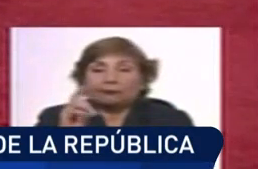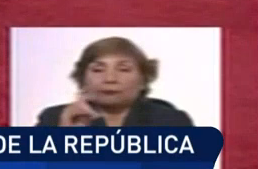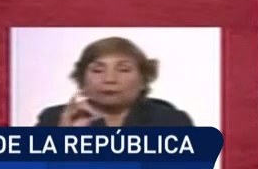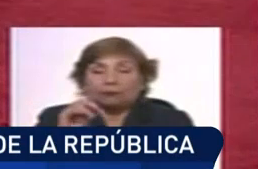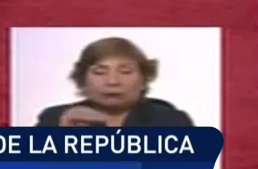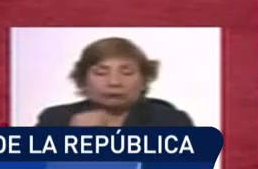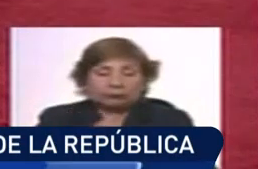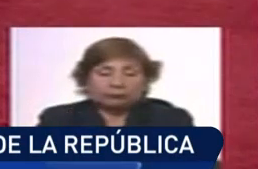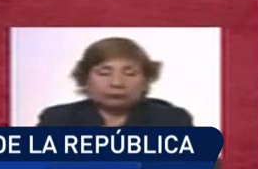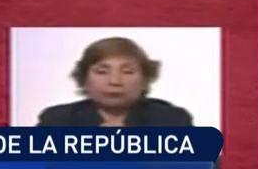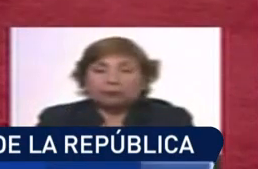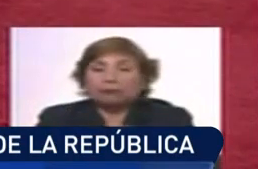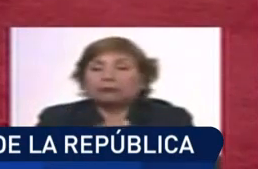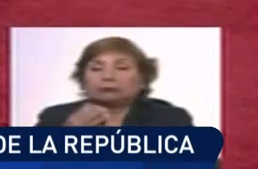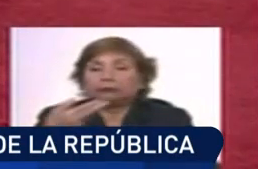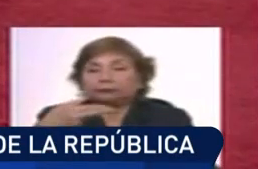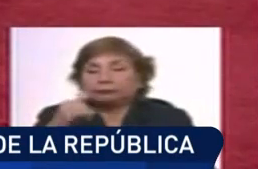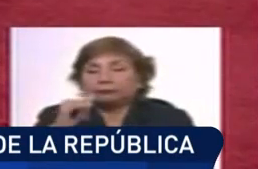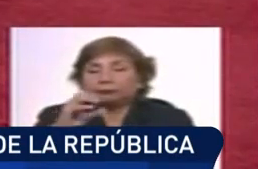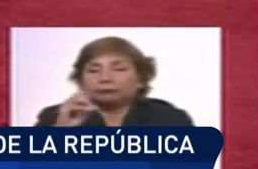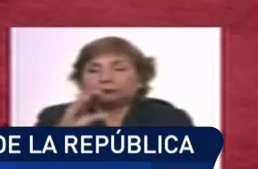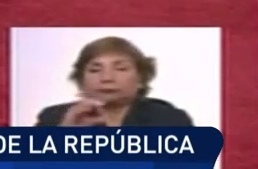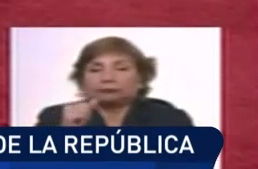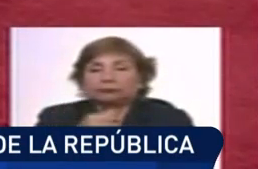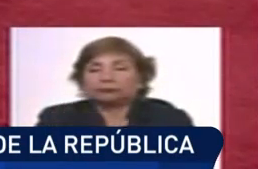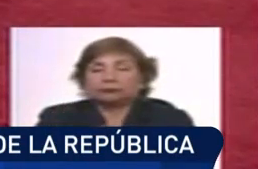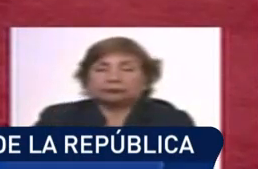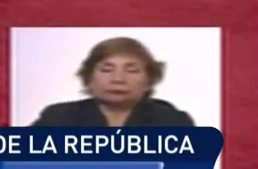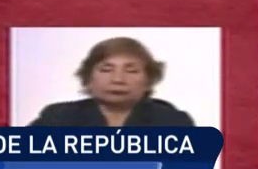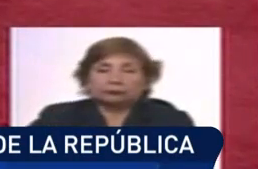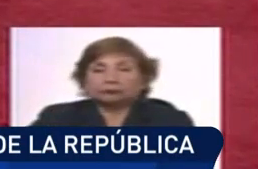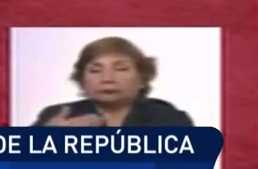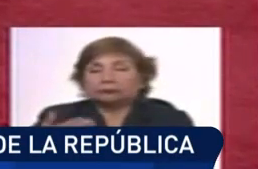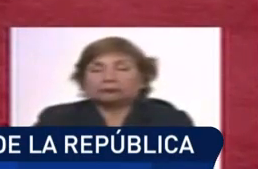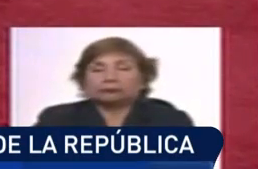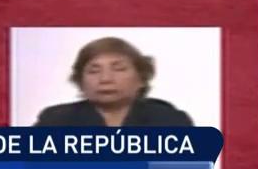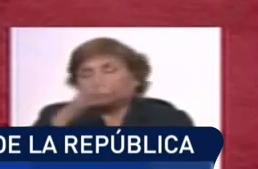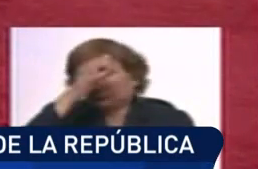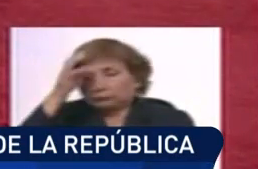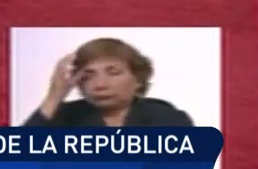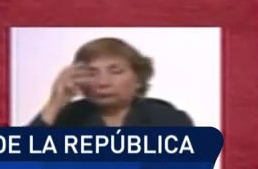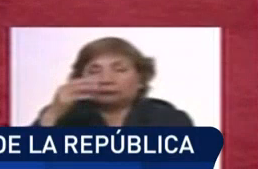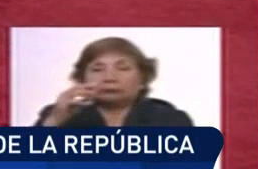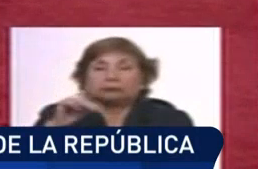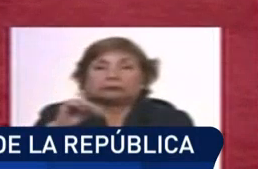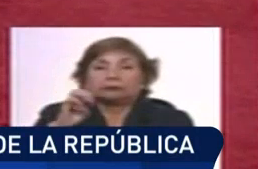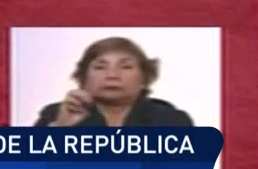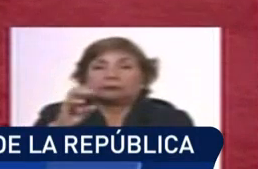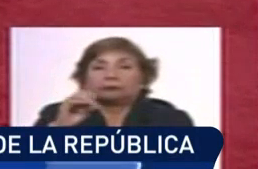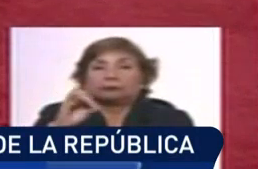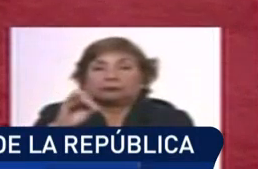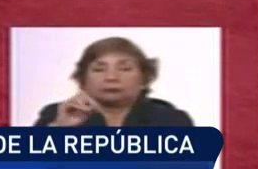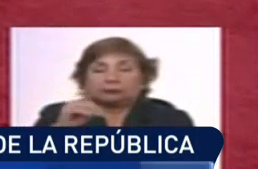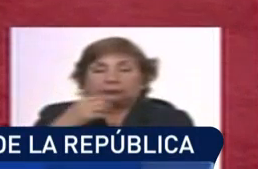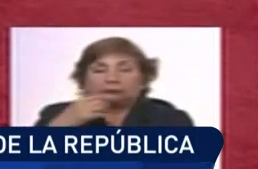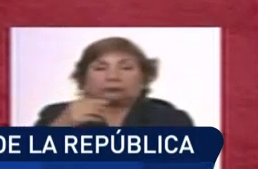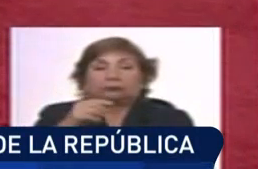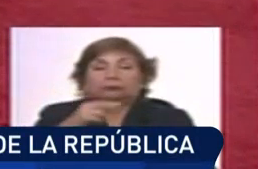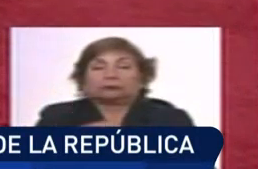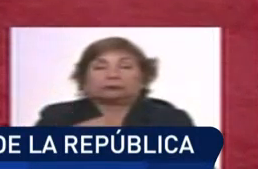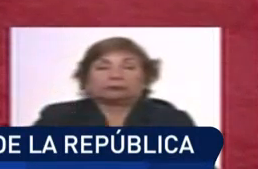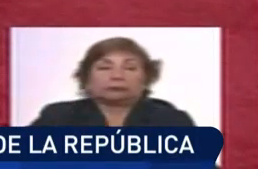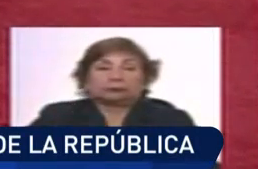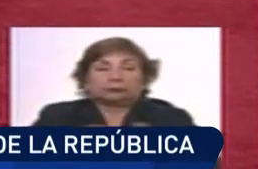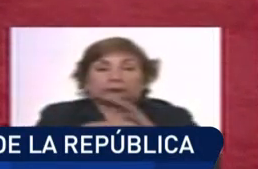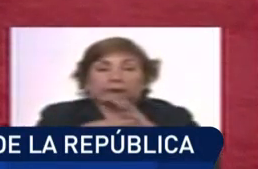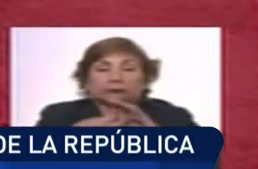asesor en hidrocarburos del expresidente Pedro Castillo, el señor Iván Merino, quien era el ministro de Energía y Minas y se